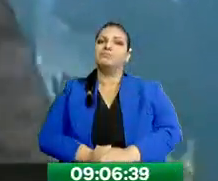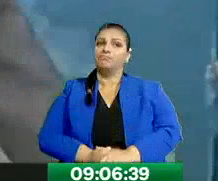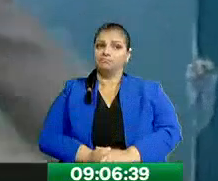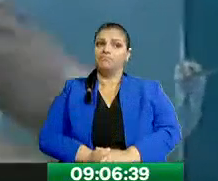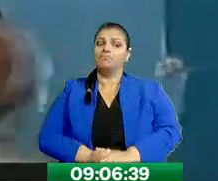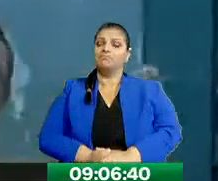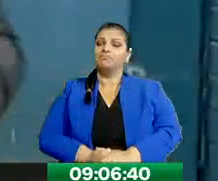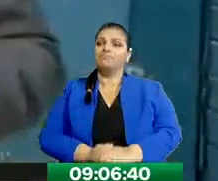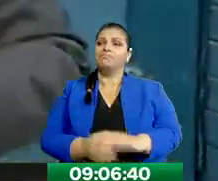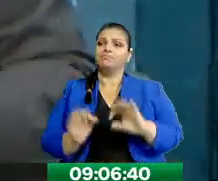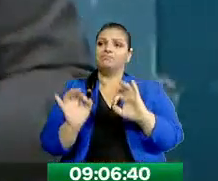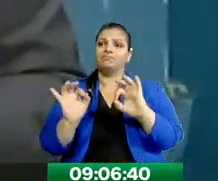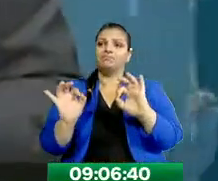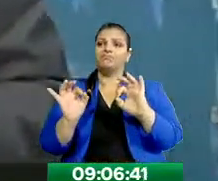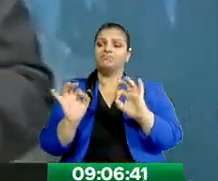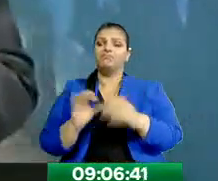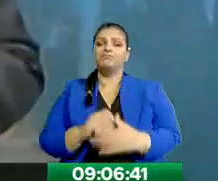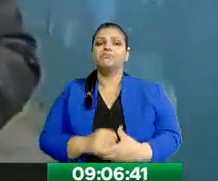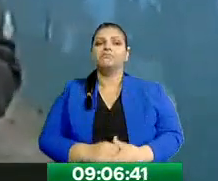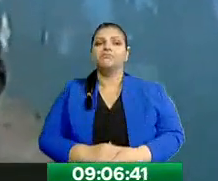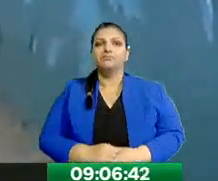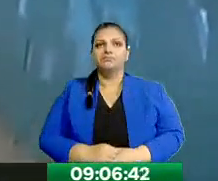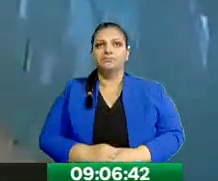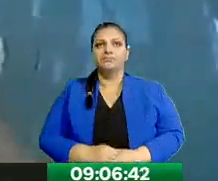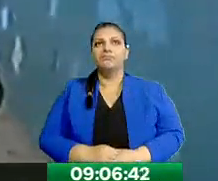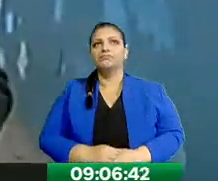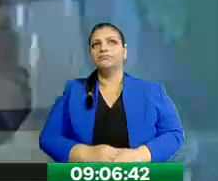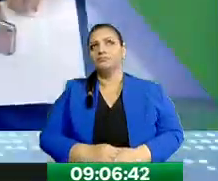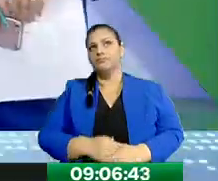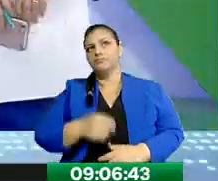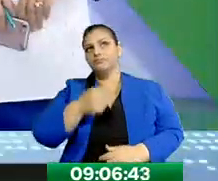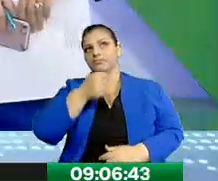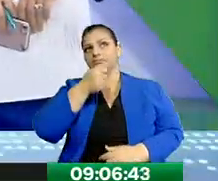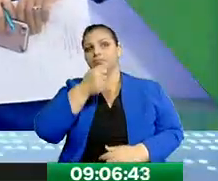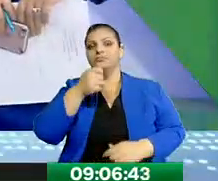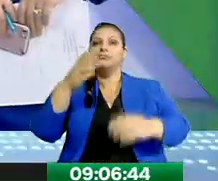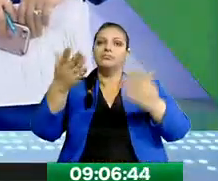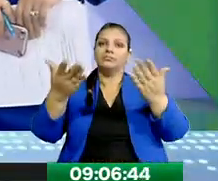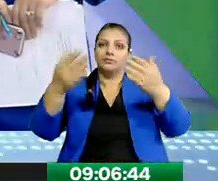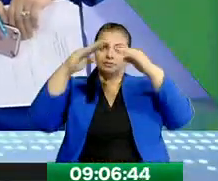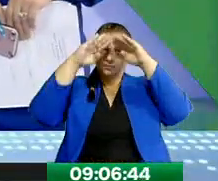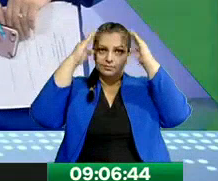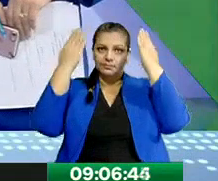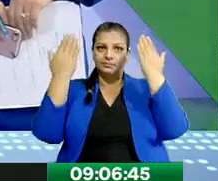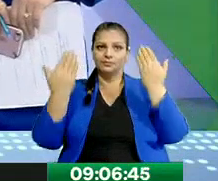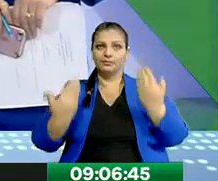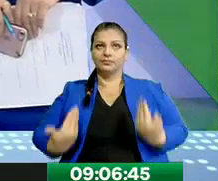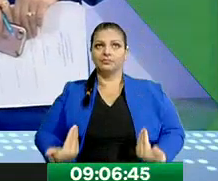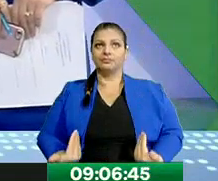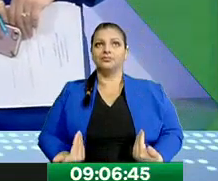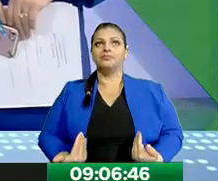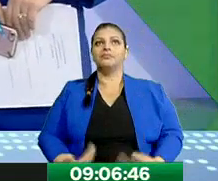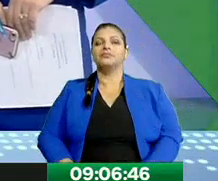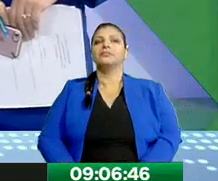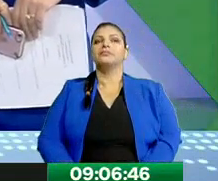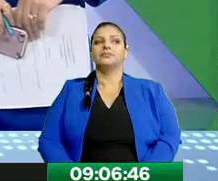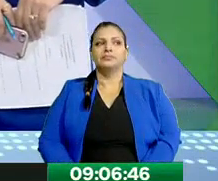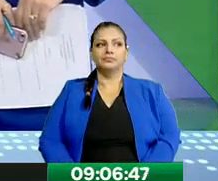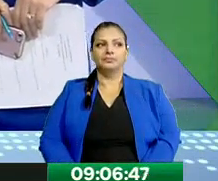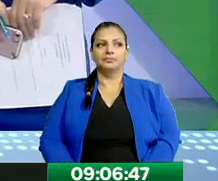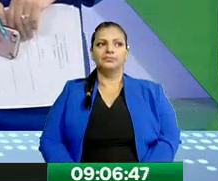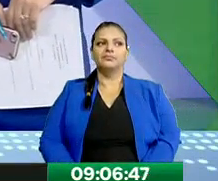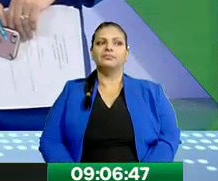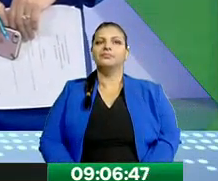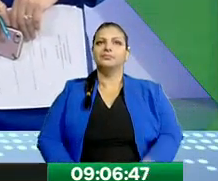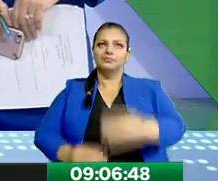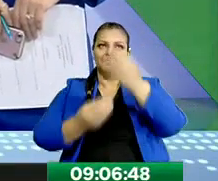mañana. Nosotros con esto estamos retornando a estudio. Rosita, sí, ahora sí es Rosita. Nosotros vamos a continuar con el desarrollo de